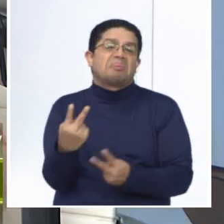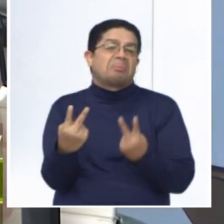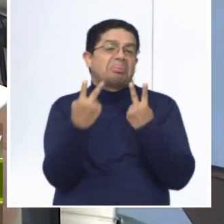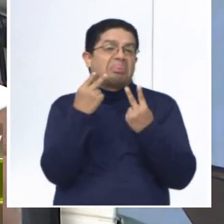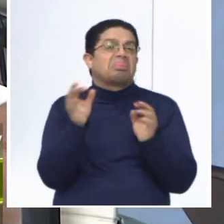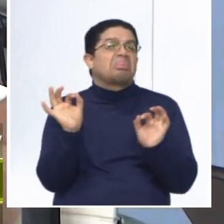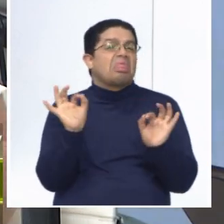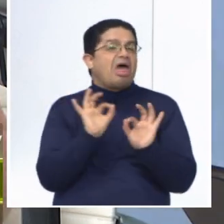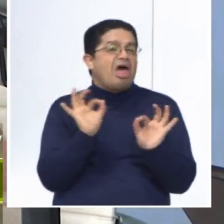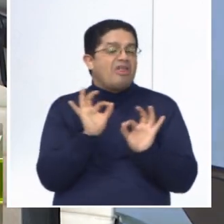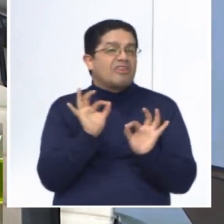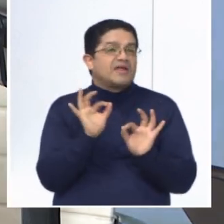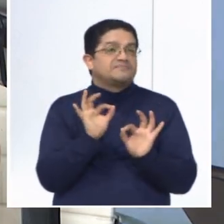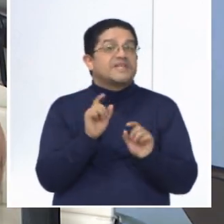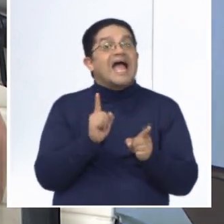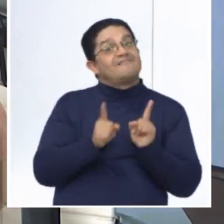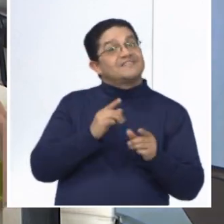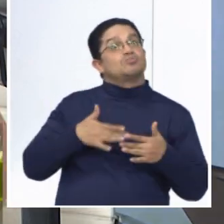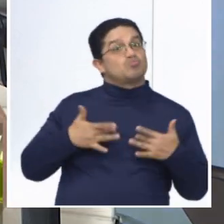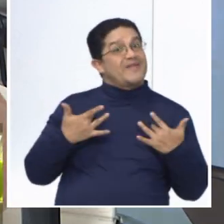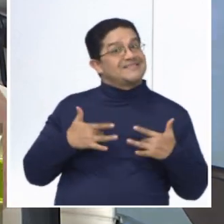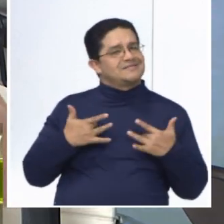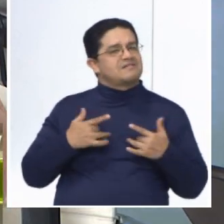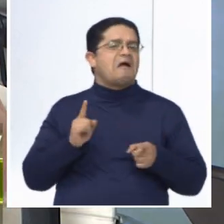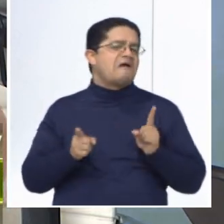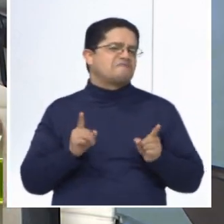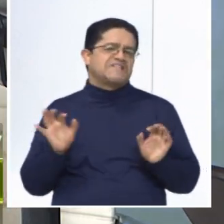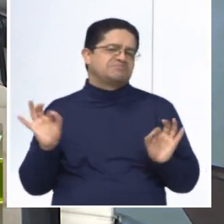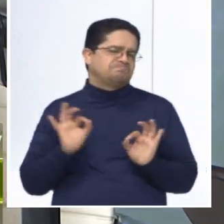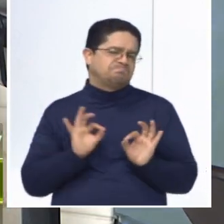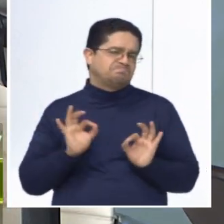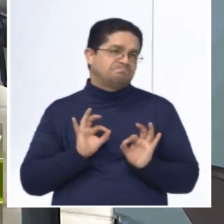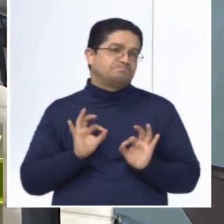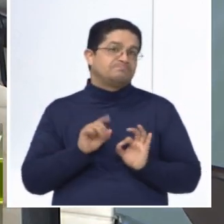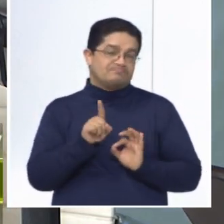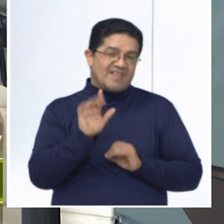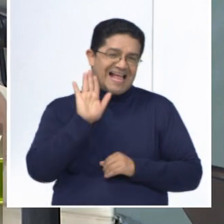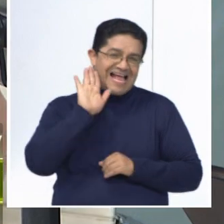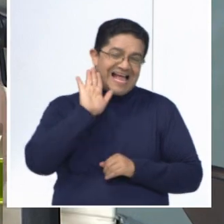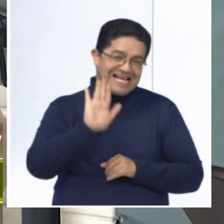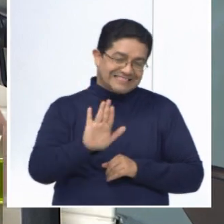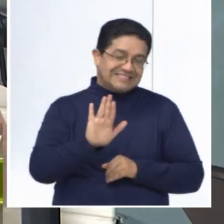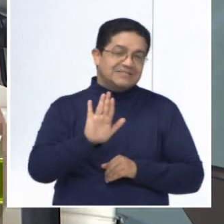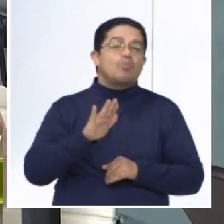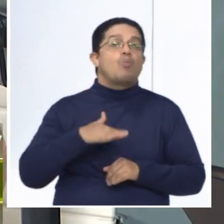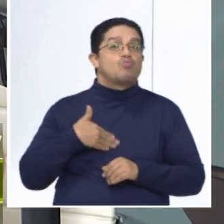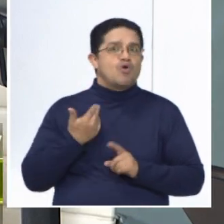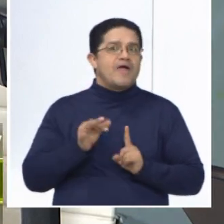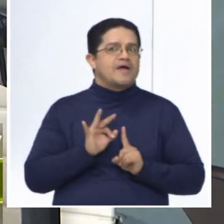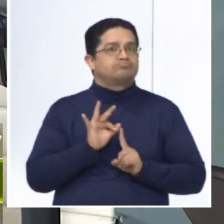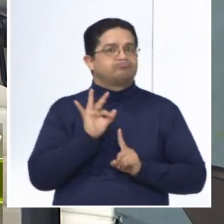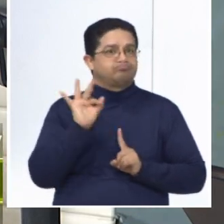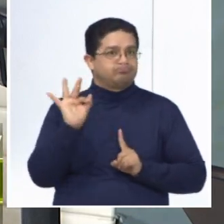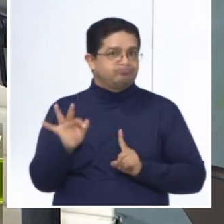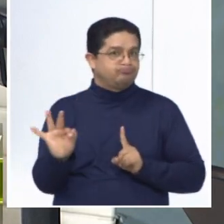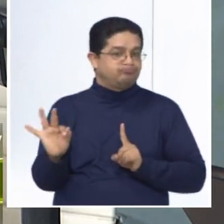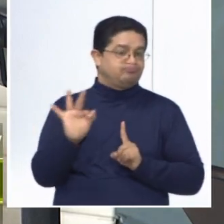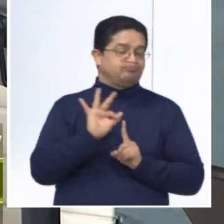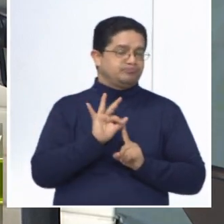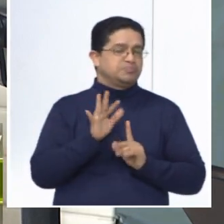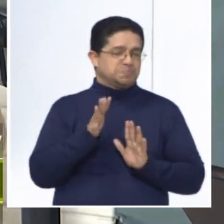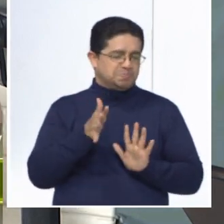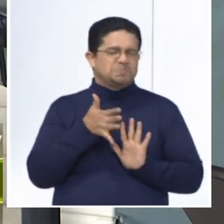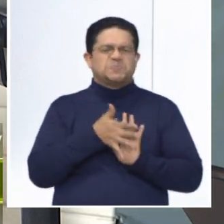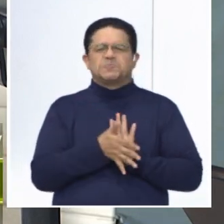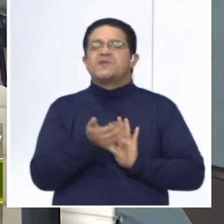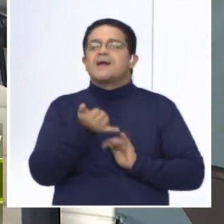veces puedes tener síntomas, a veces no. ¿Qué síntomas? Esa es, digamos, la forma tradicional de que pueda pasar, de transmisión de la enfermedad, ¿verdad? ¿Qué puede pasar